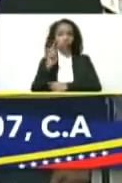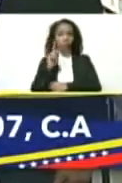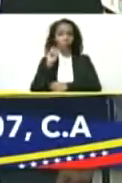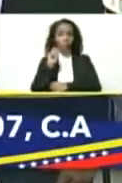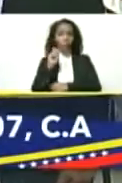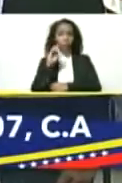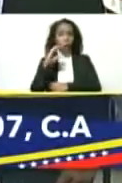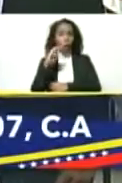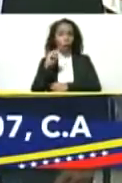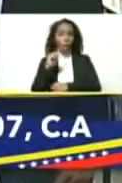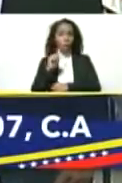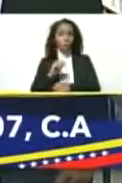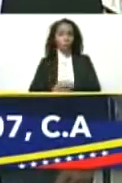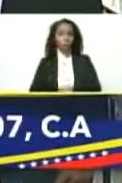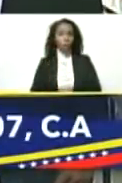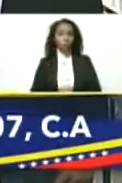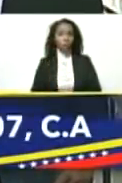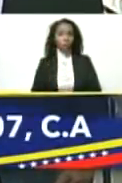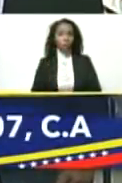vitrinavenezuela.com.